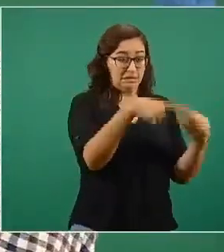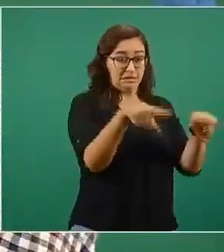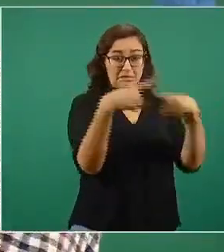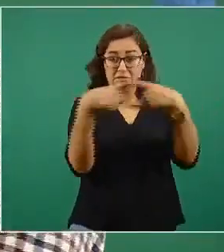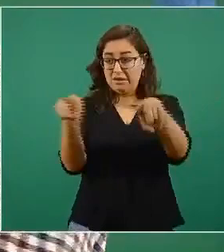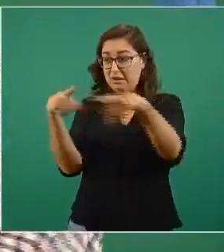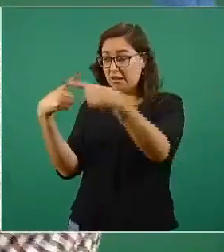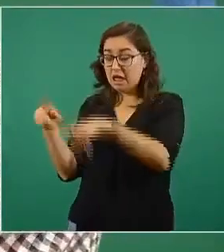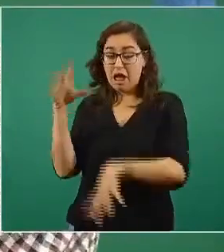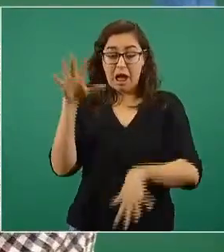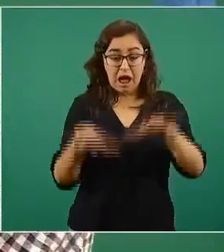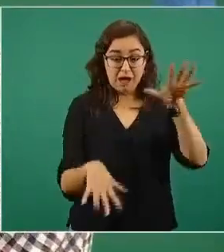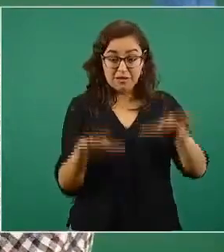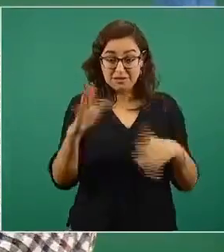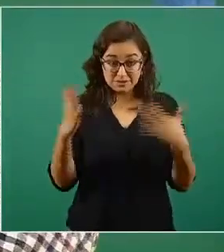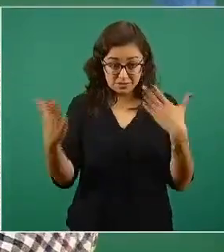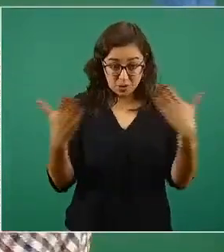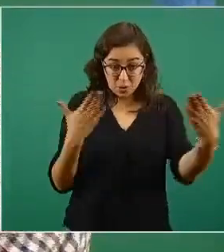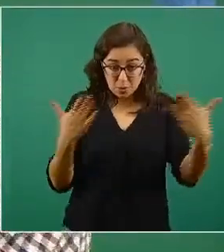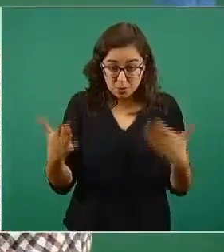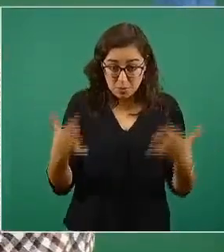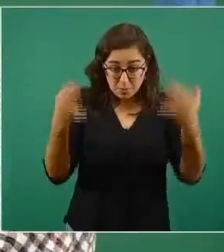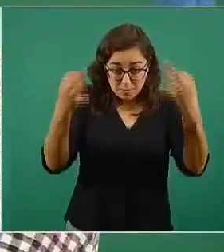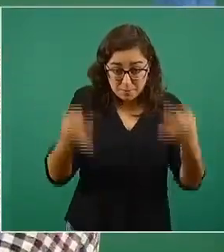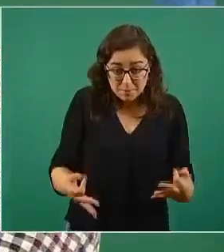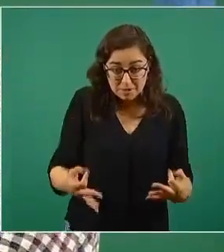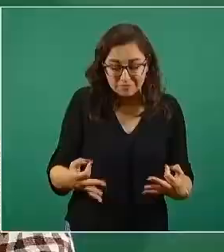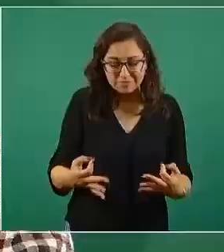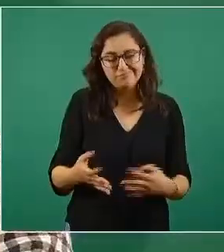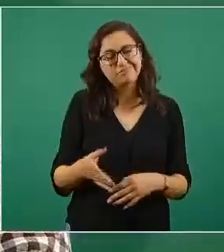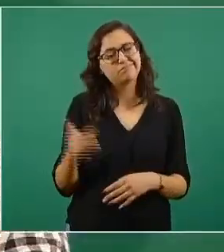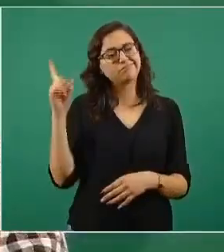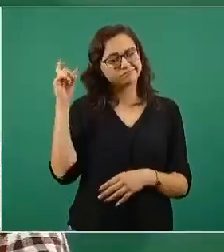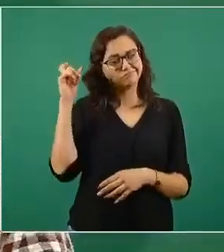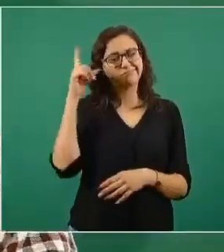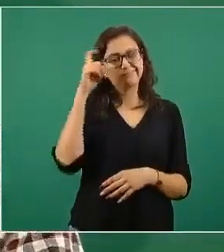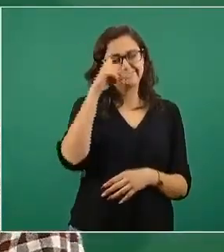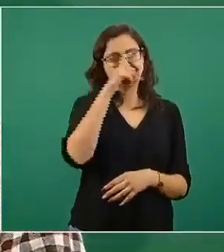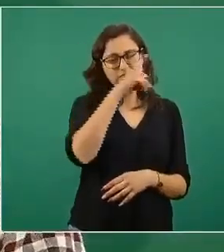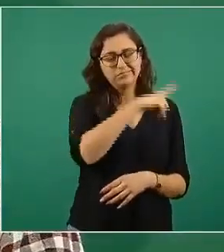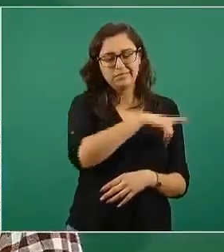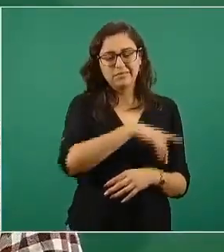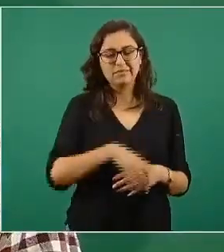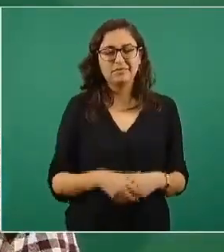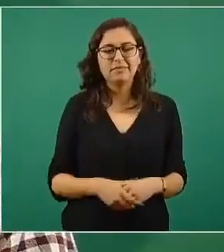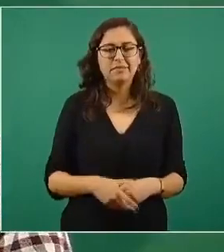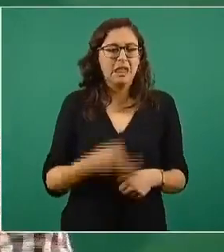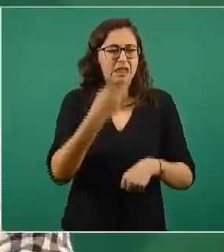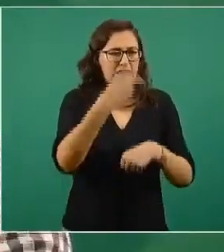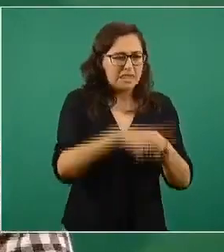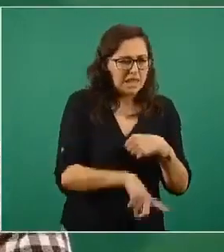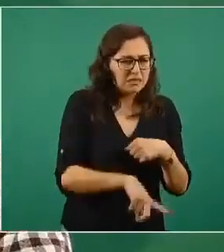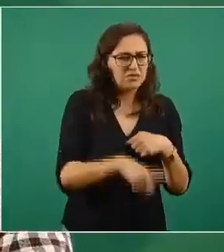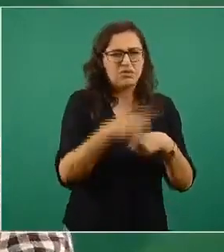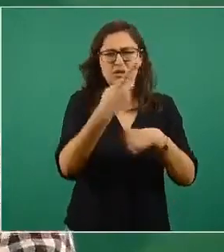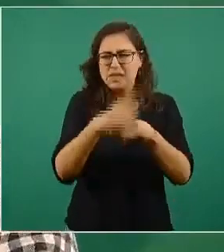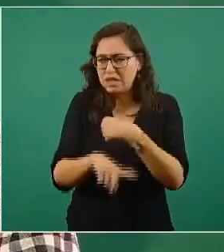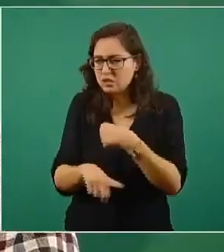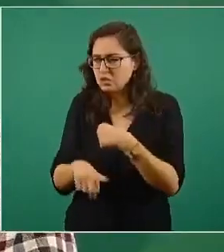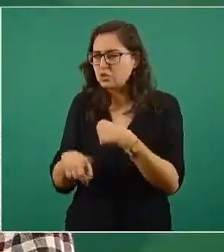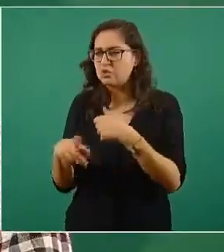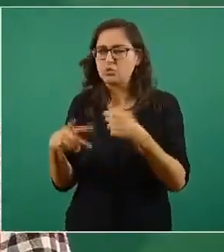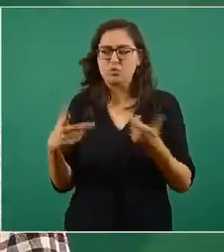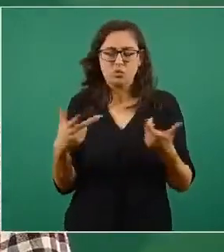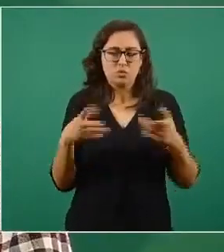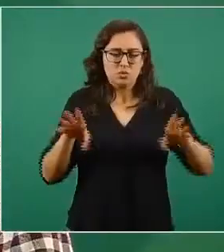no es fácil hacer una comparación que permita reconocer distintos patrones de daño entre muy